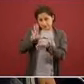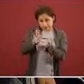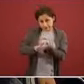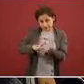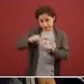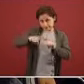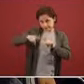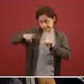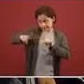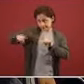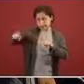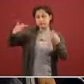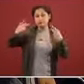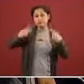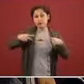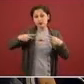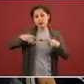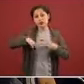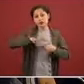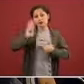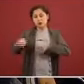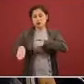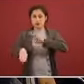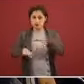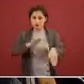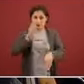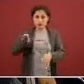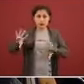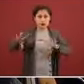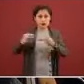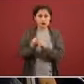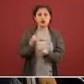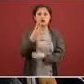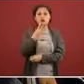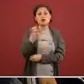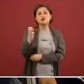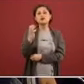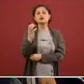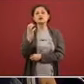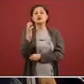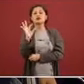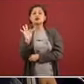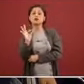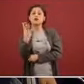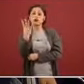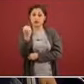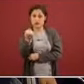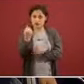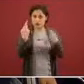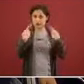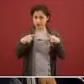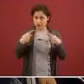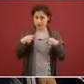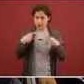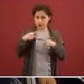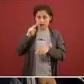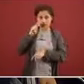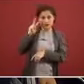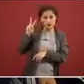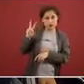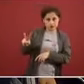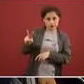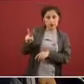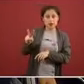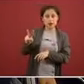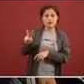largo de este tiempo, y son las que ya mencionamos, casi 450, son 449 que se ven representadas